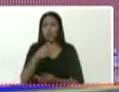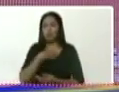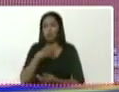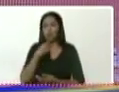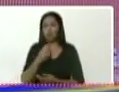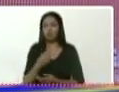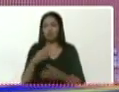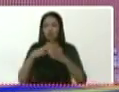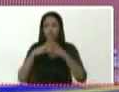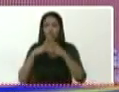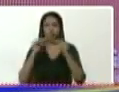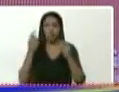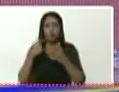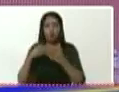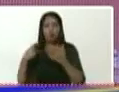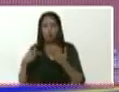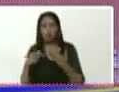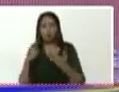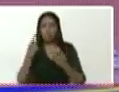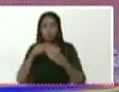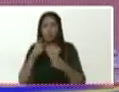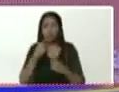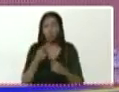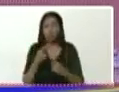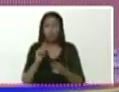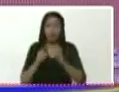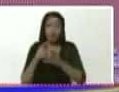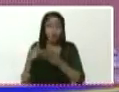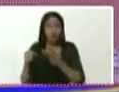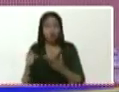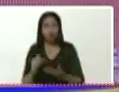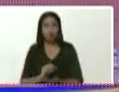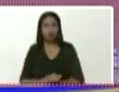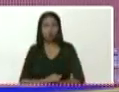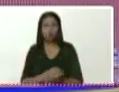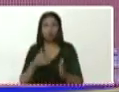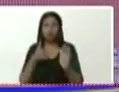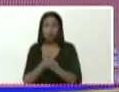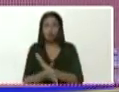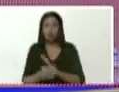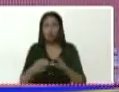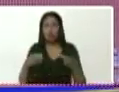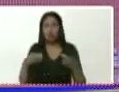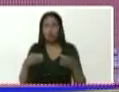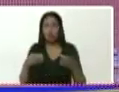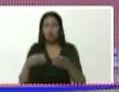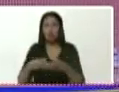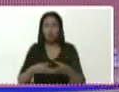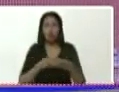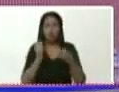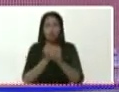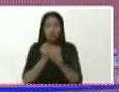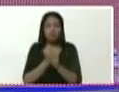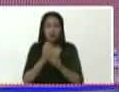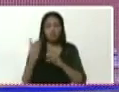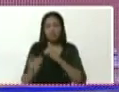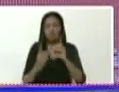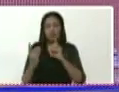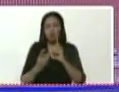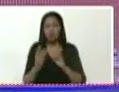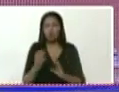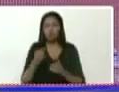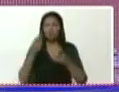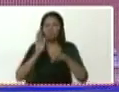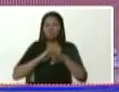decir todo, pero tenemos que decir algo sobre las mesas permanentes de diálogo.